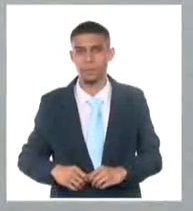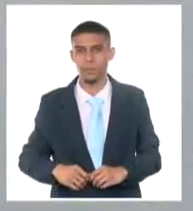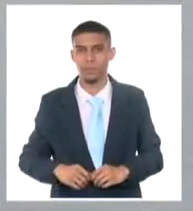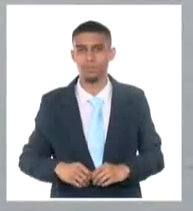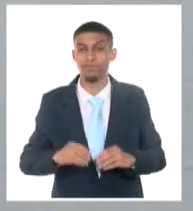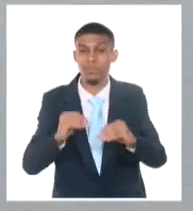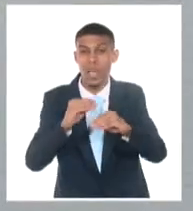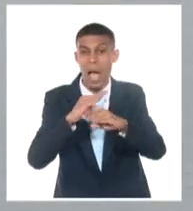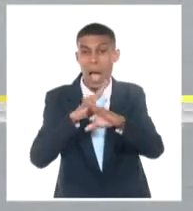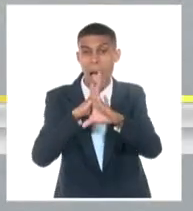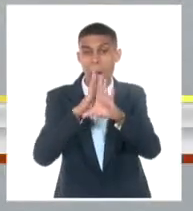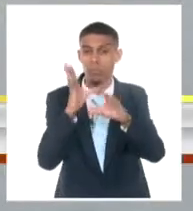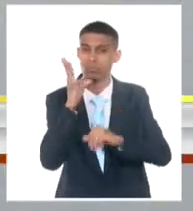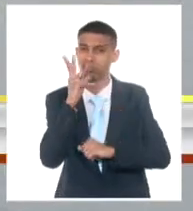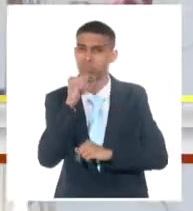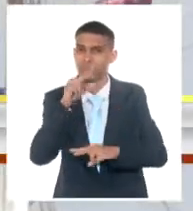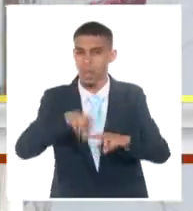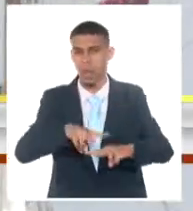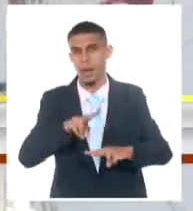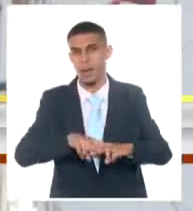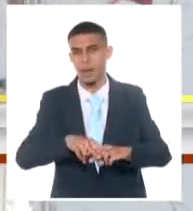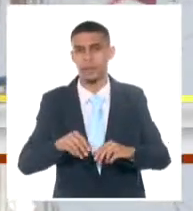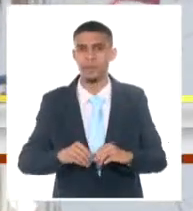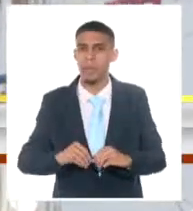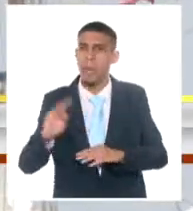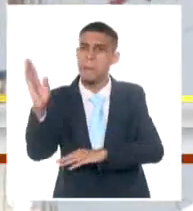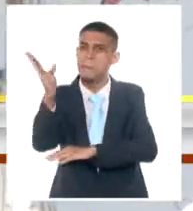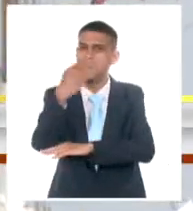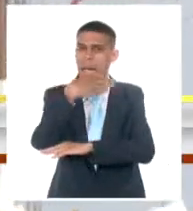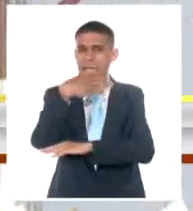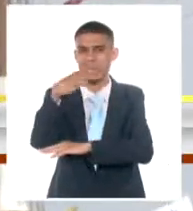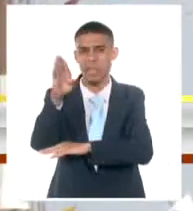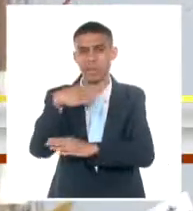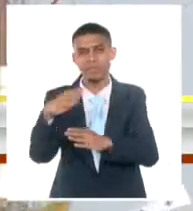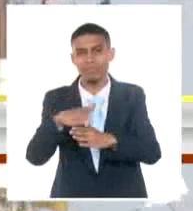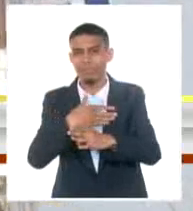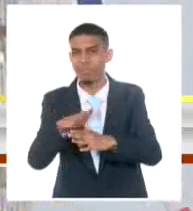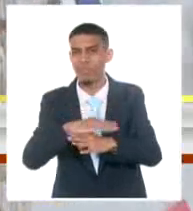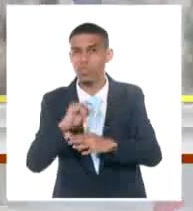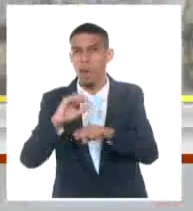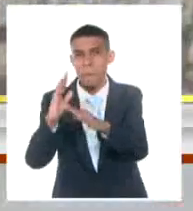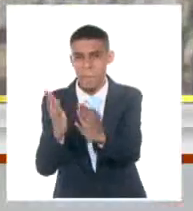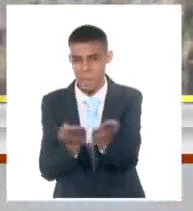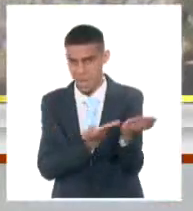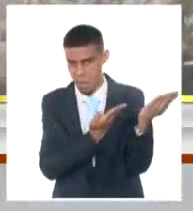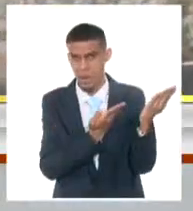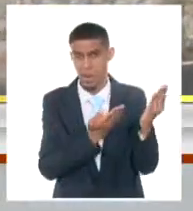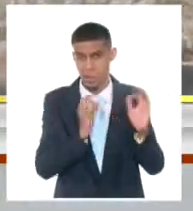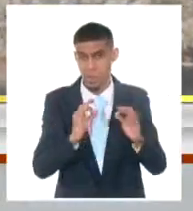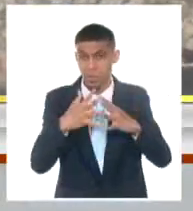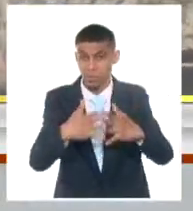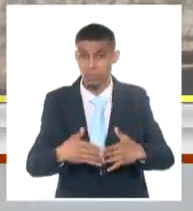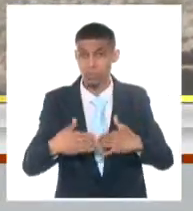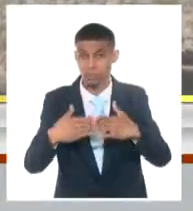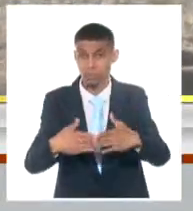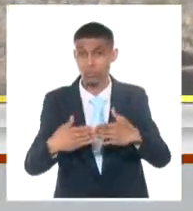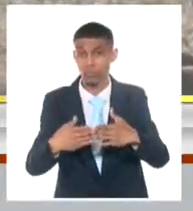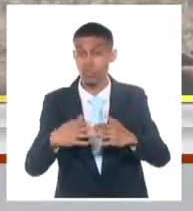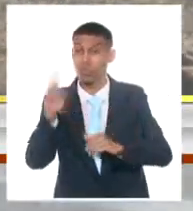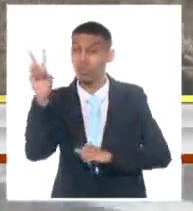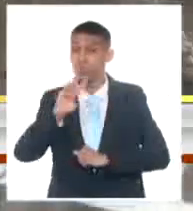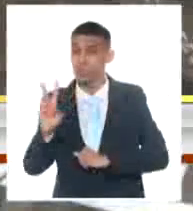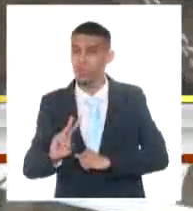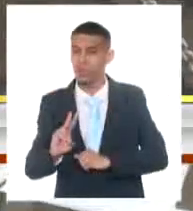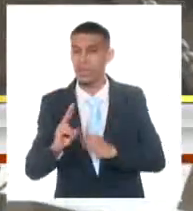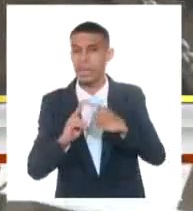Amanece de gala la Bahía de La Habana. Banderas ondeaban en reverencia a la solidaridad entre Cuba y Venezuela.